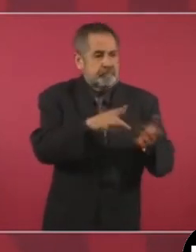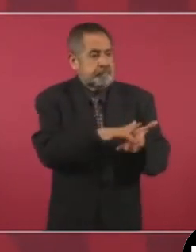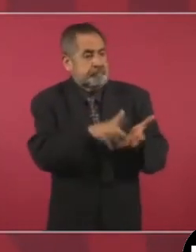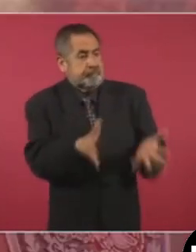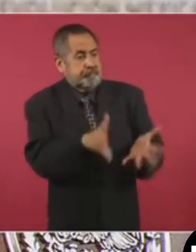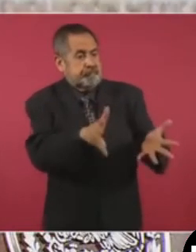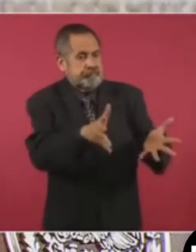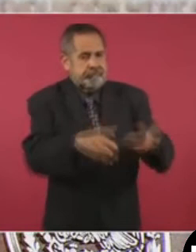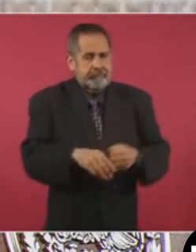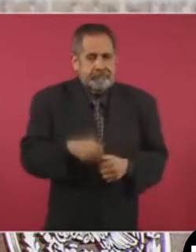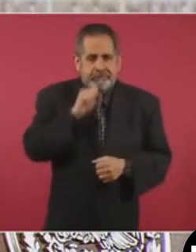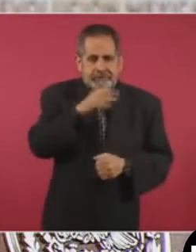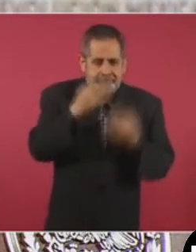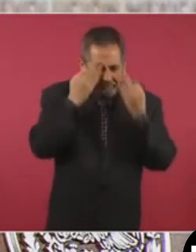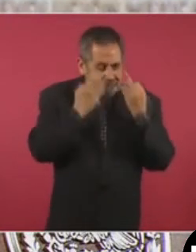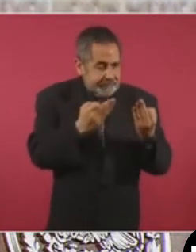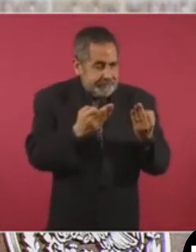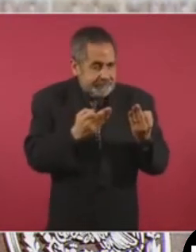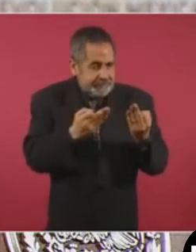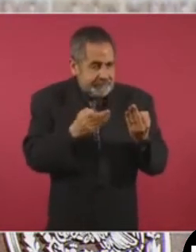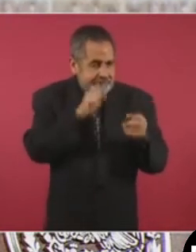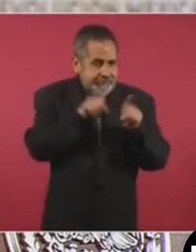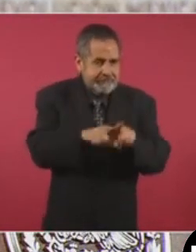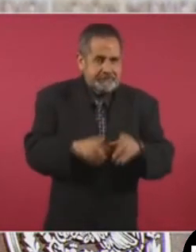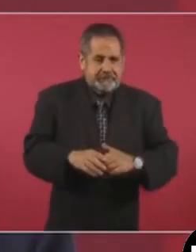porque pues todo esto se advierte, ¿no?